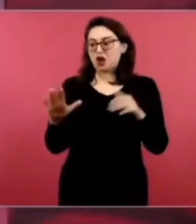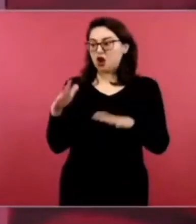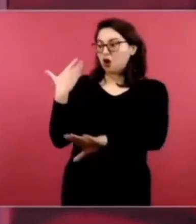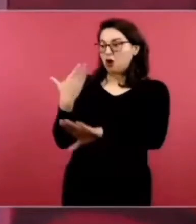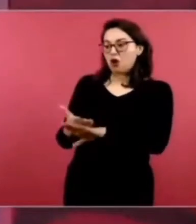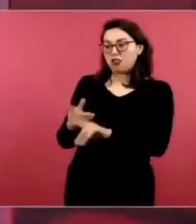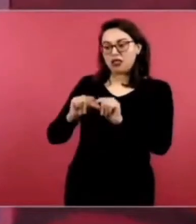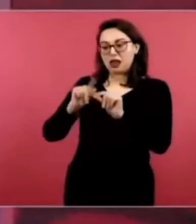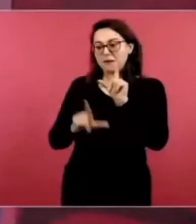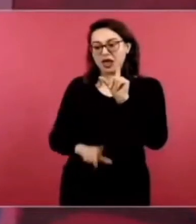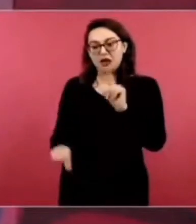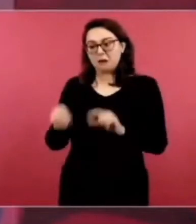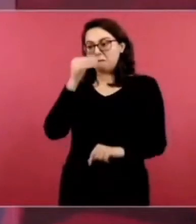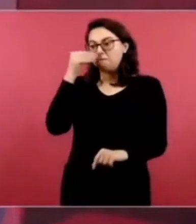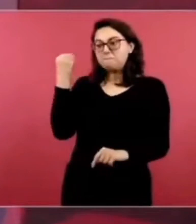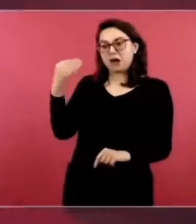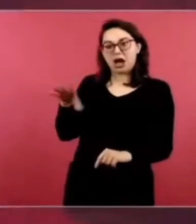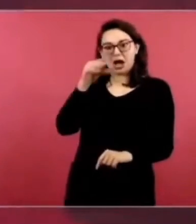México,